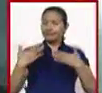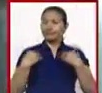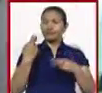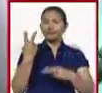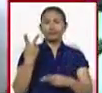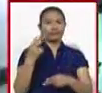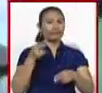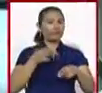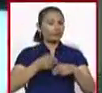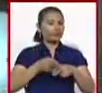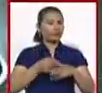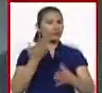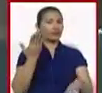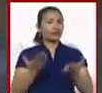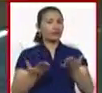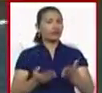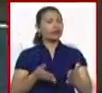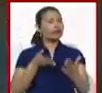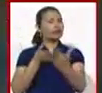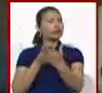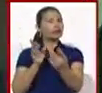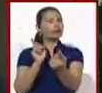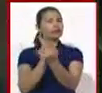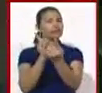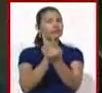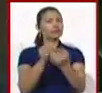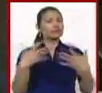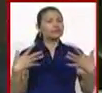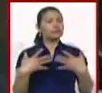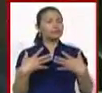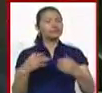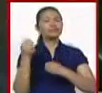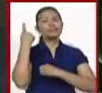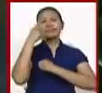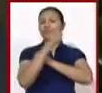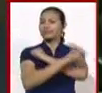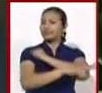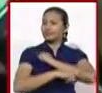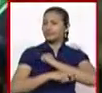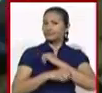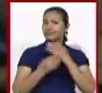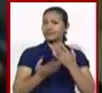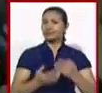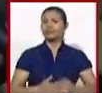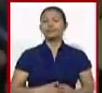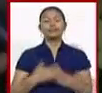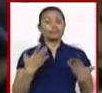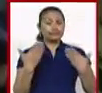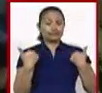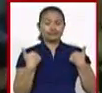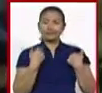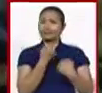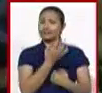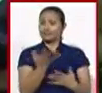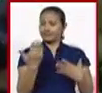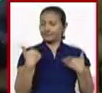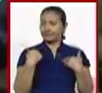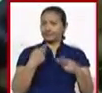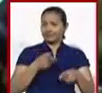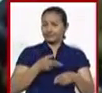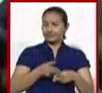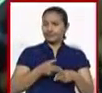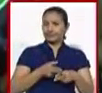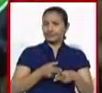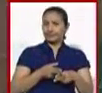2 cuchillos, con los que aparentemente intimidaban a sus víctimas para arrebatarles sus pertenencias. Se le logra encontrar a uno de ellos un